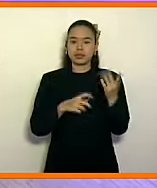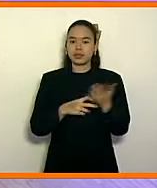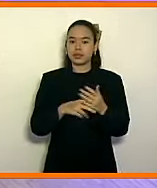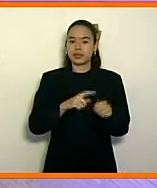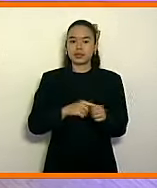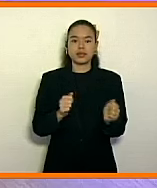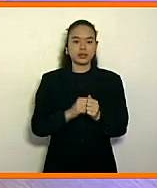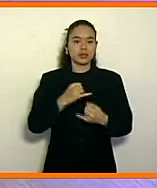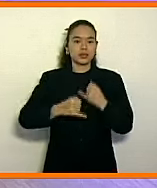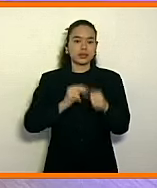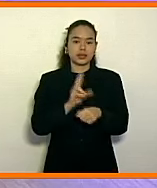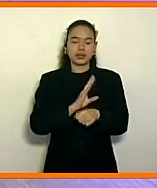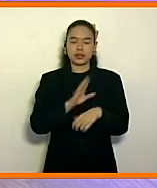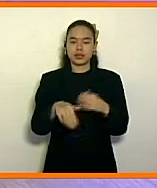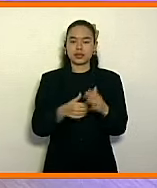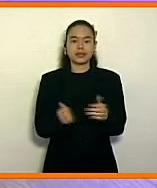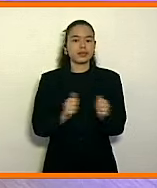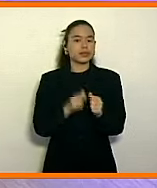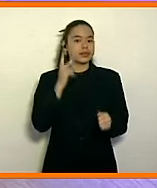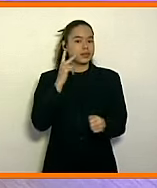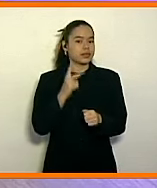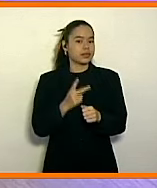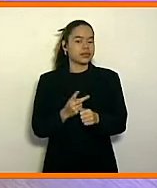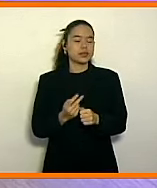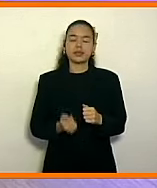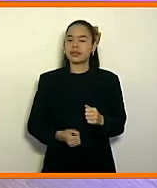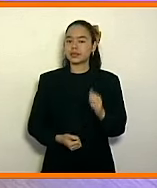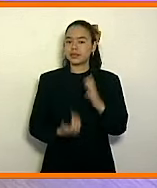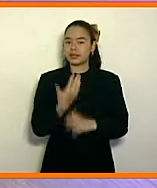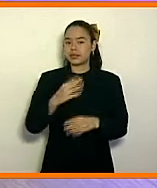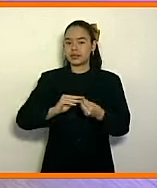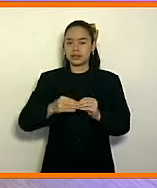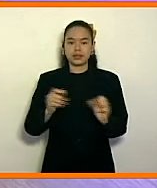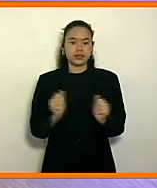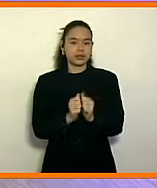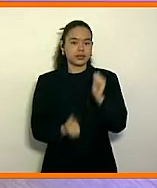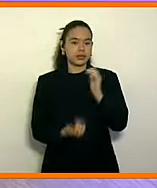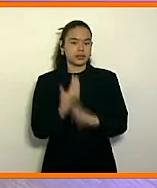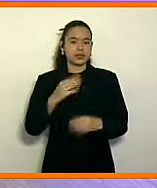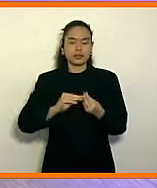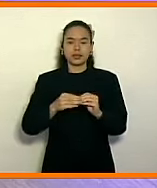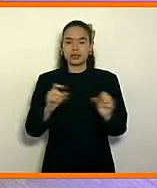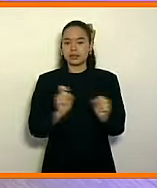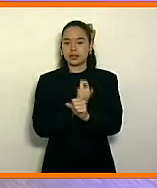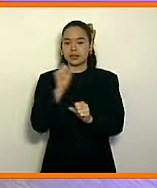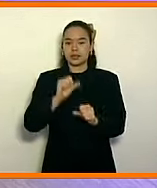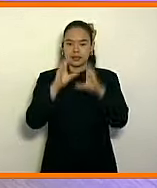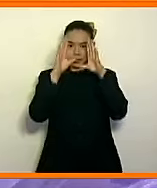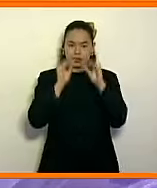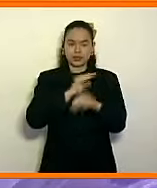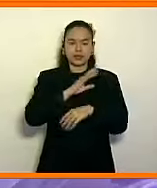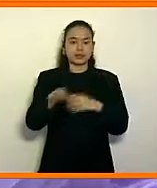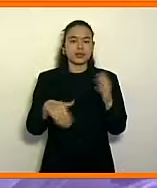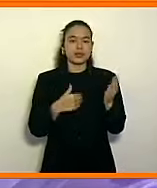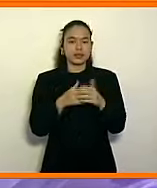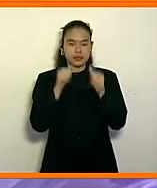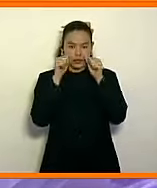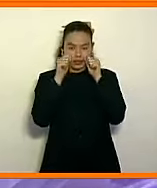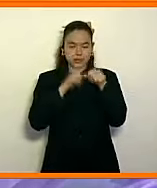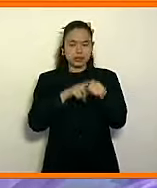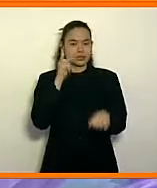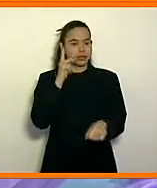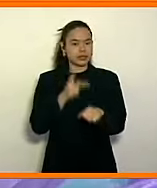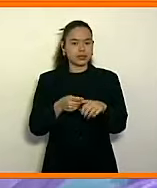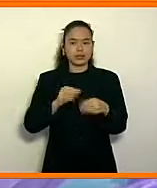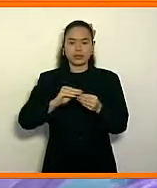Juga 3 en mano porque es momento de conocer esos tres dígitos que forman tu número ganador para esta noche. Atentos porque ese